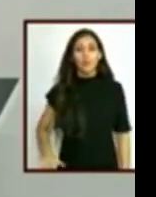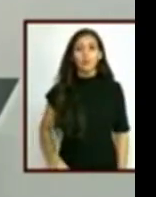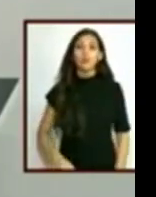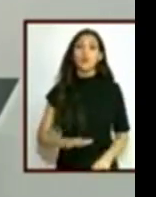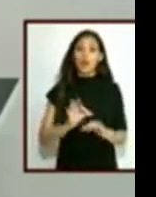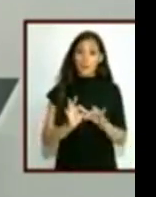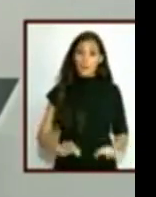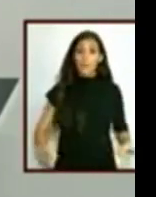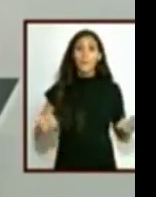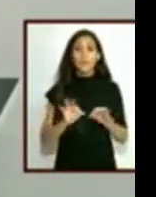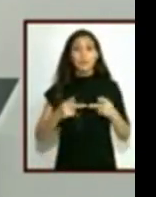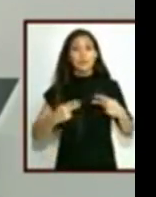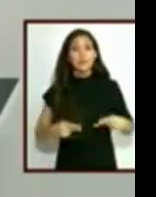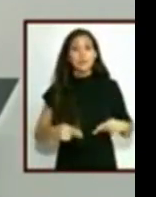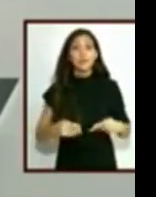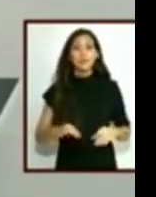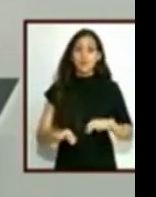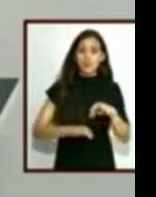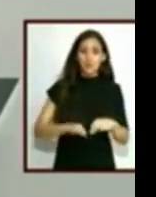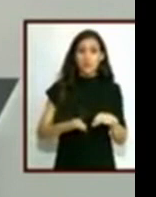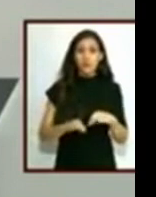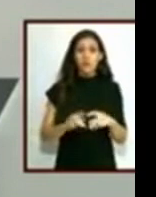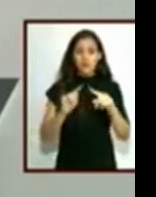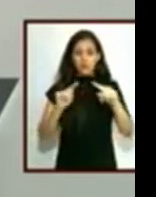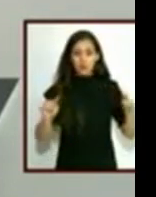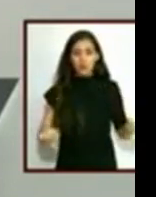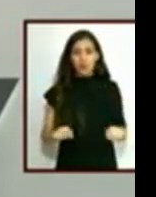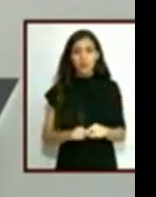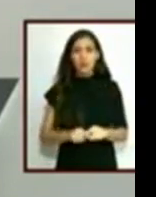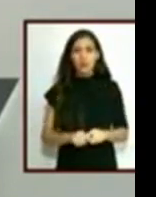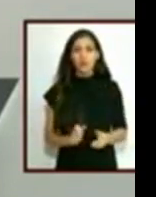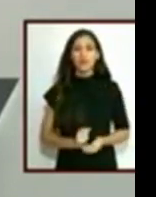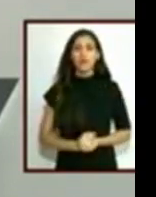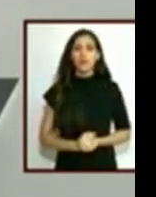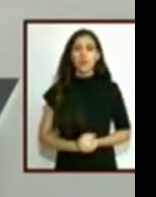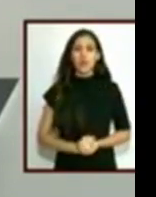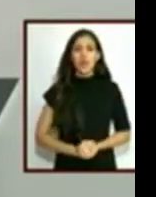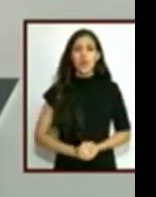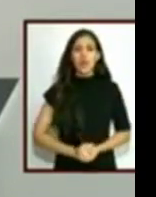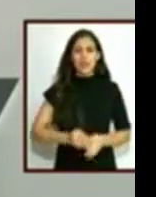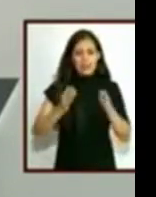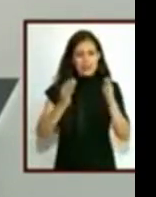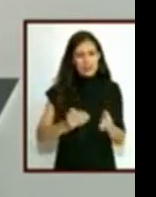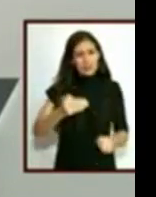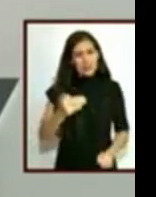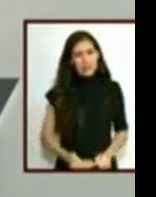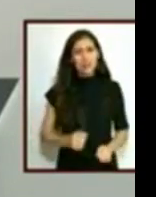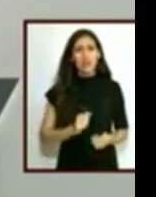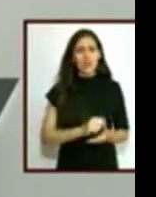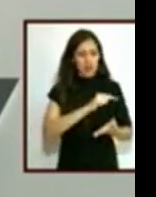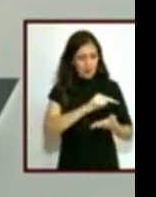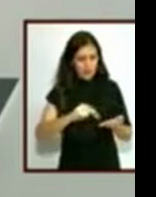encargados de adjudicar las obras o los contratos. Habrá una estricta revisión, contrato por